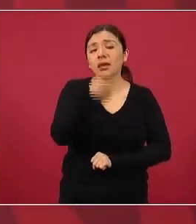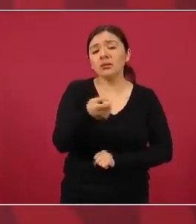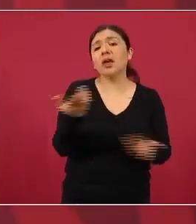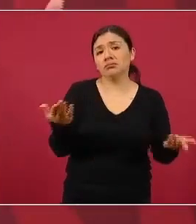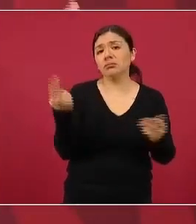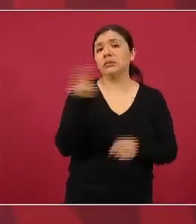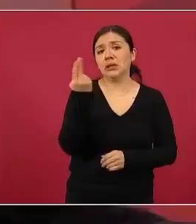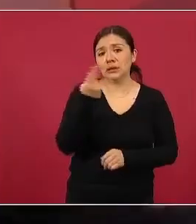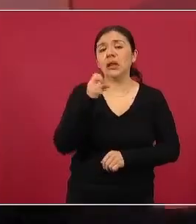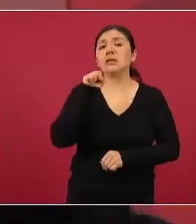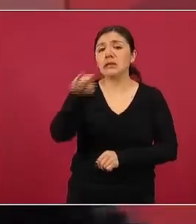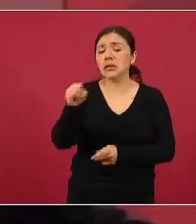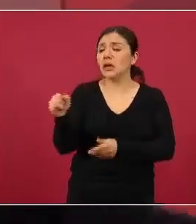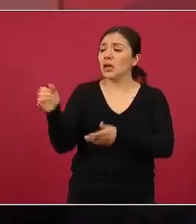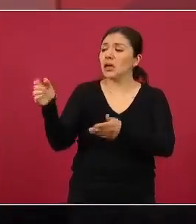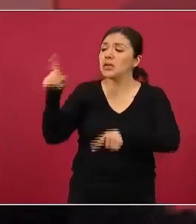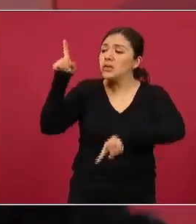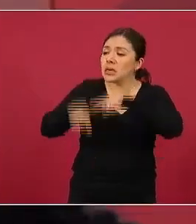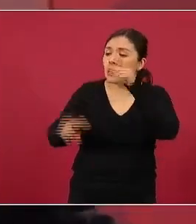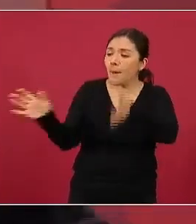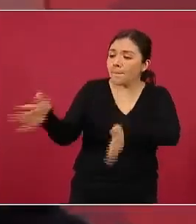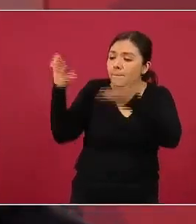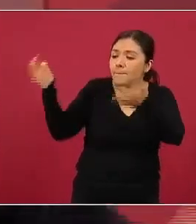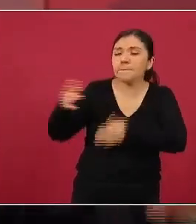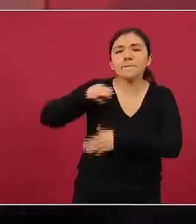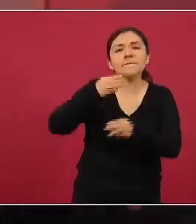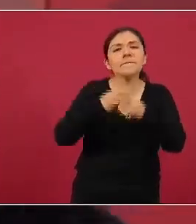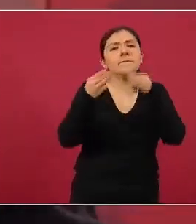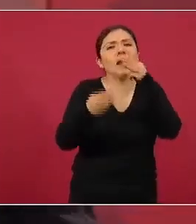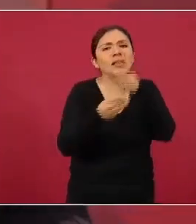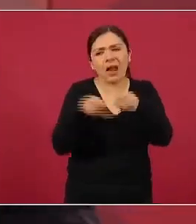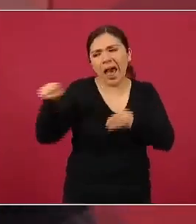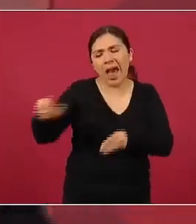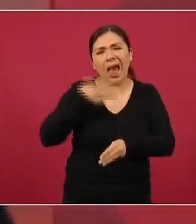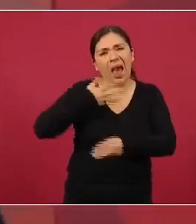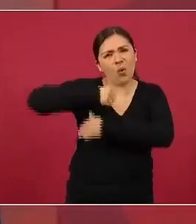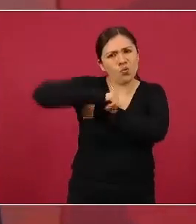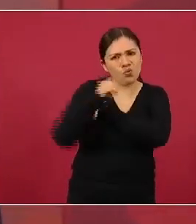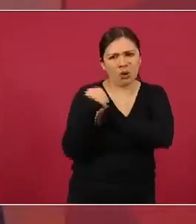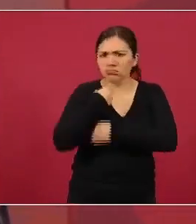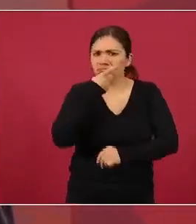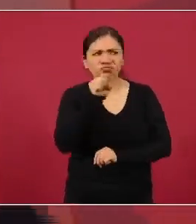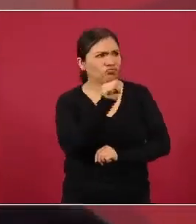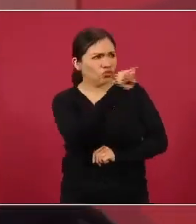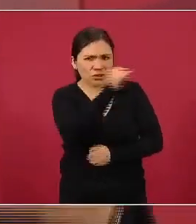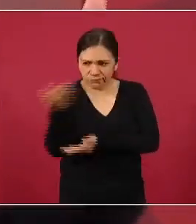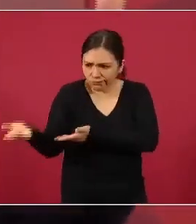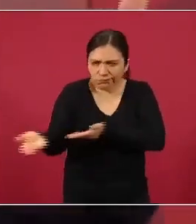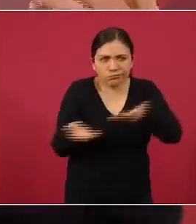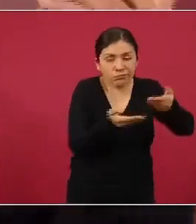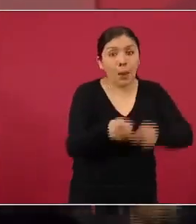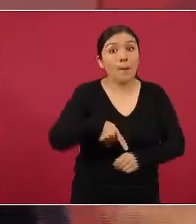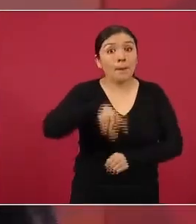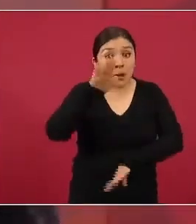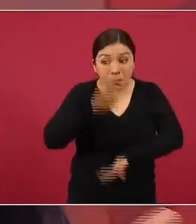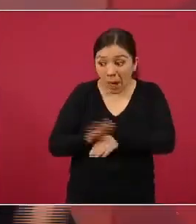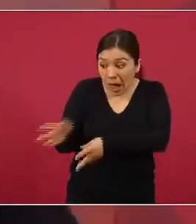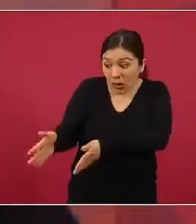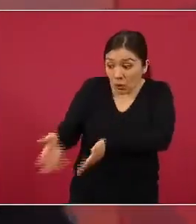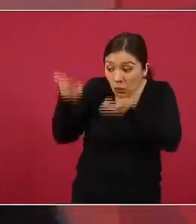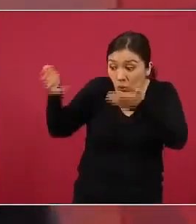permita sacar el material que tienen almacenado. Dijimos sí, pero ya no van a